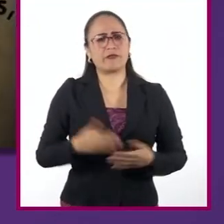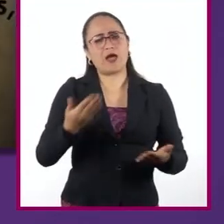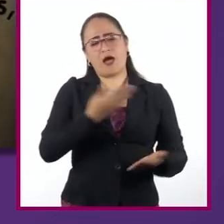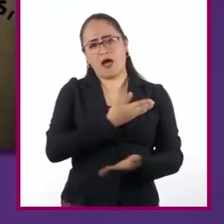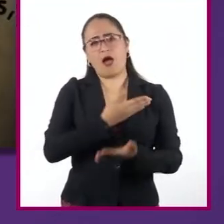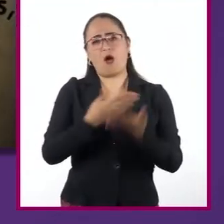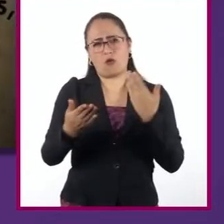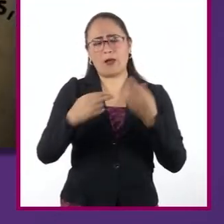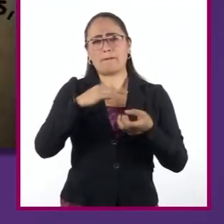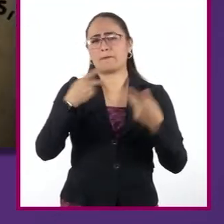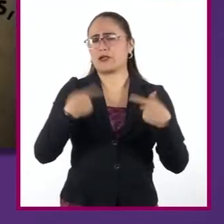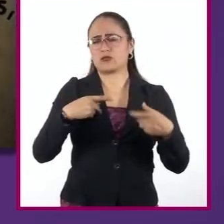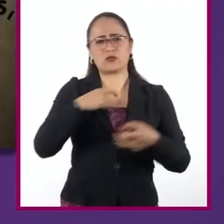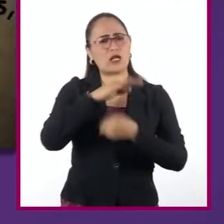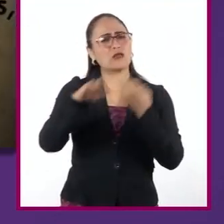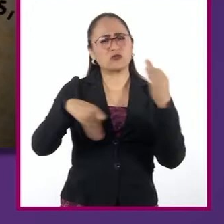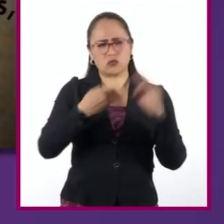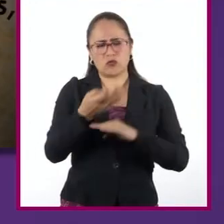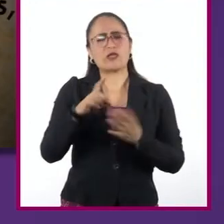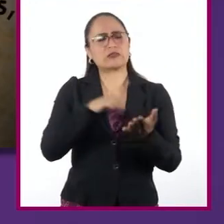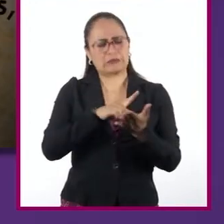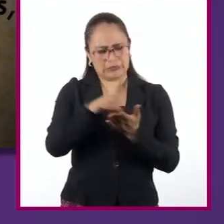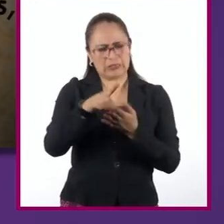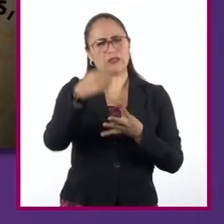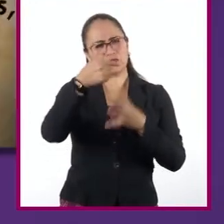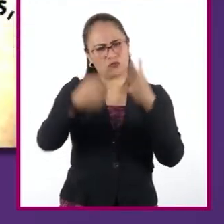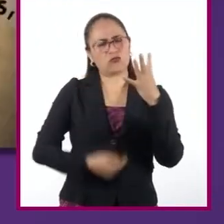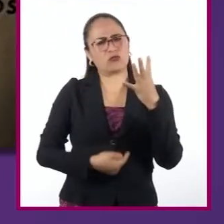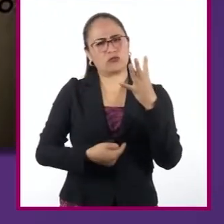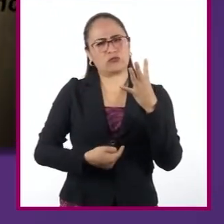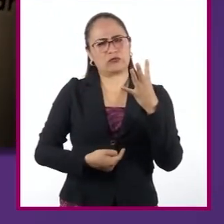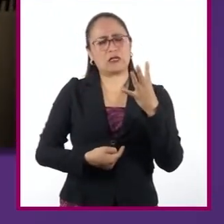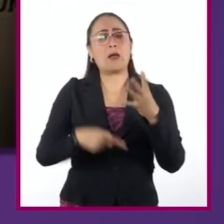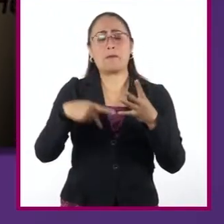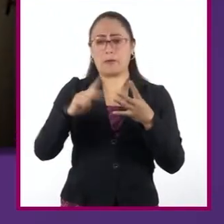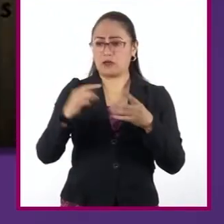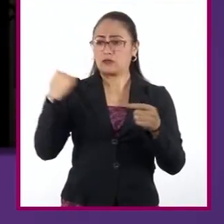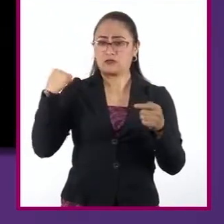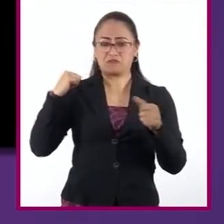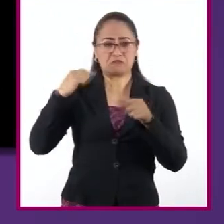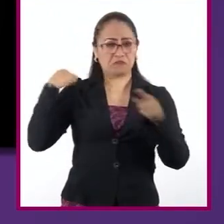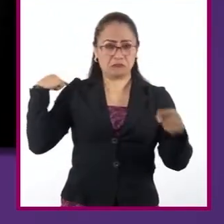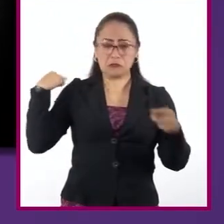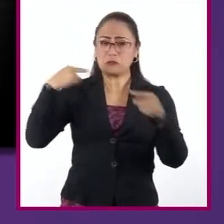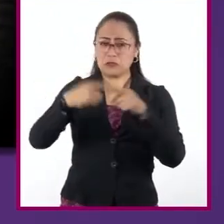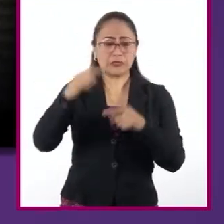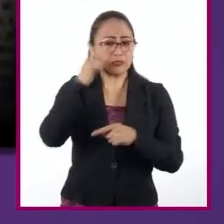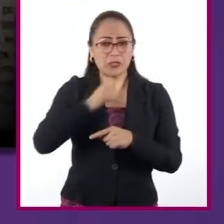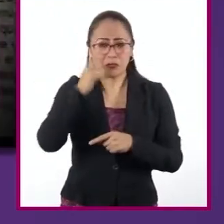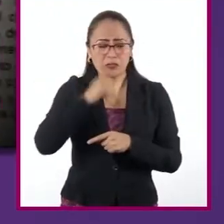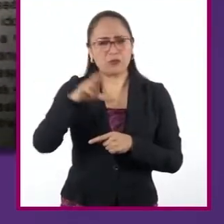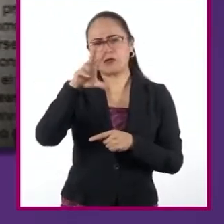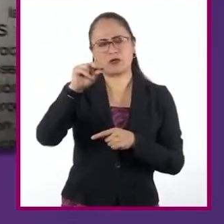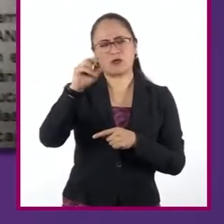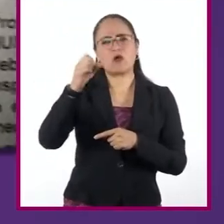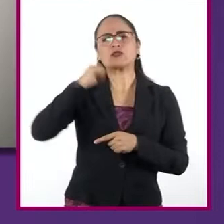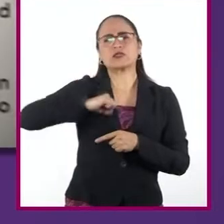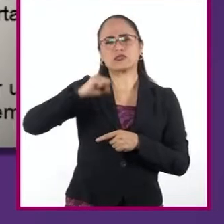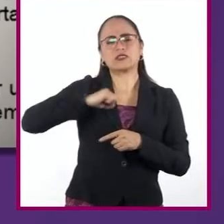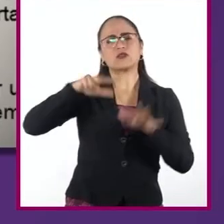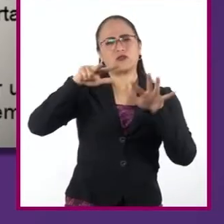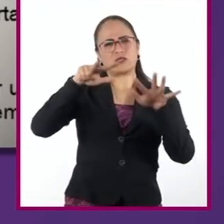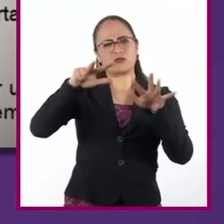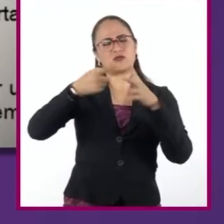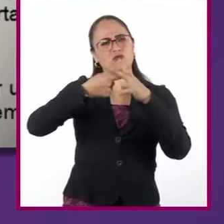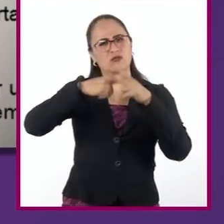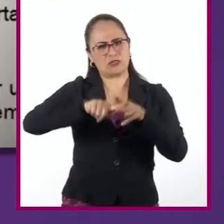Actualmente todas las personas tenemos derechos, pero no siempre fue así. Los derechos humanos tienen su origen en el siglo XVIII, en